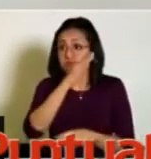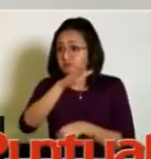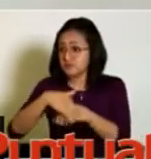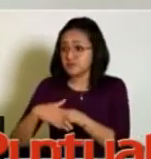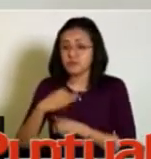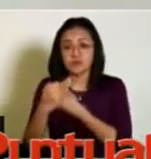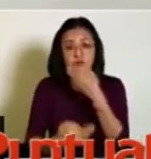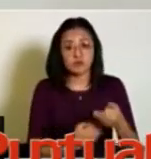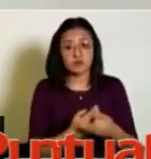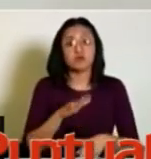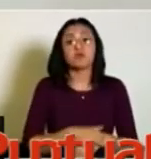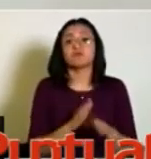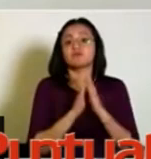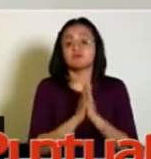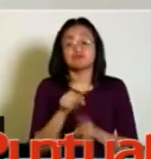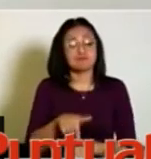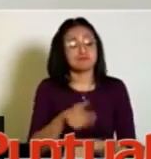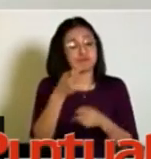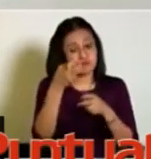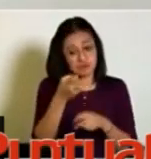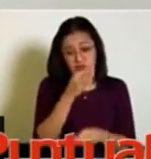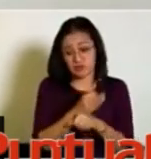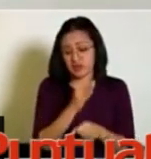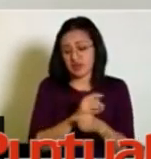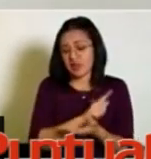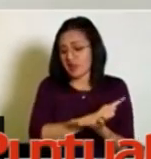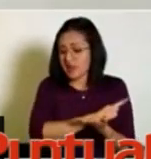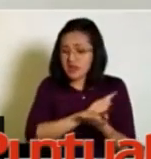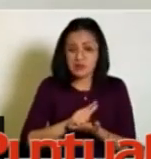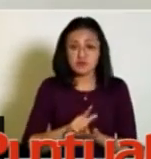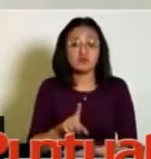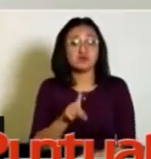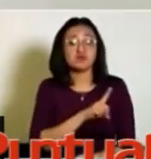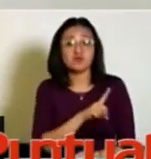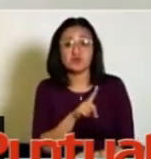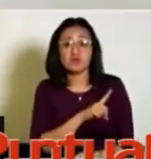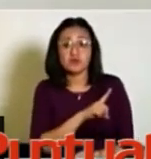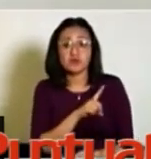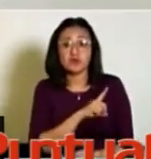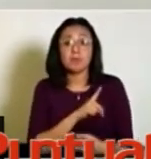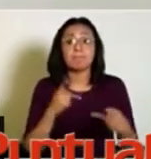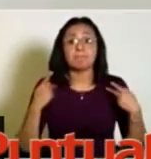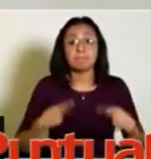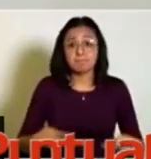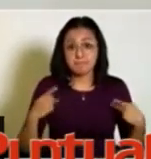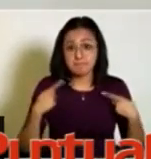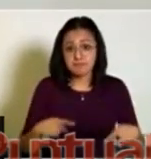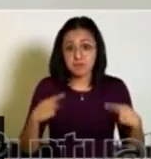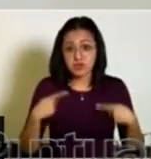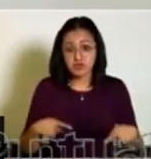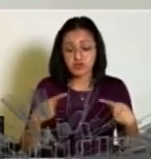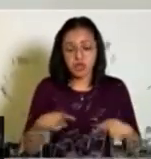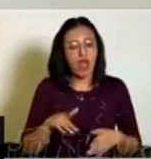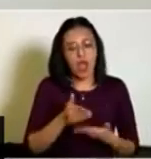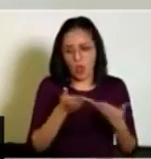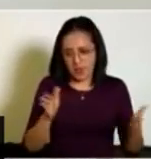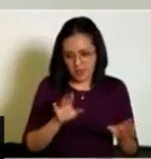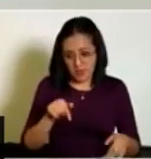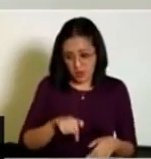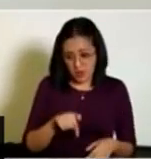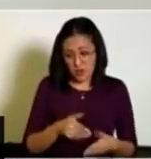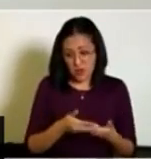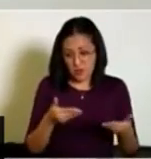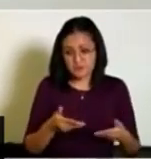es sumamente transparente, solo se aplicará a personal, por el momento, a personal